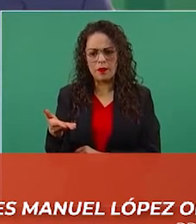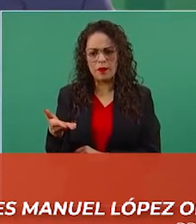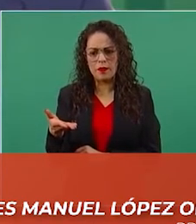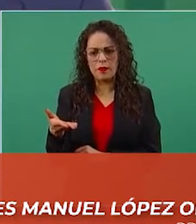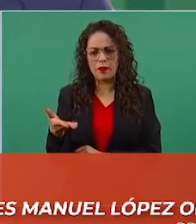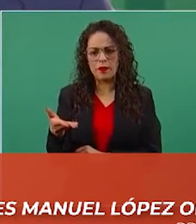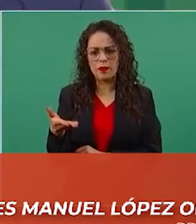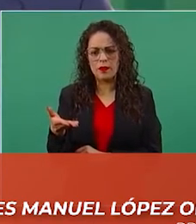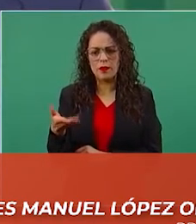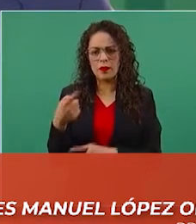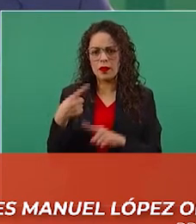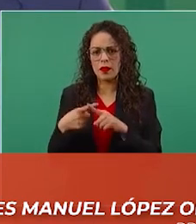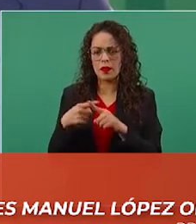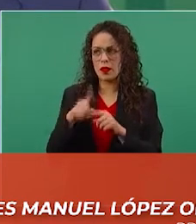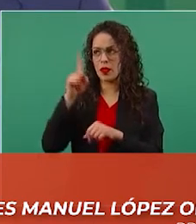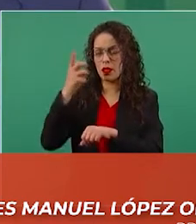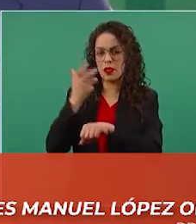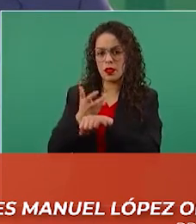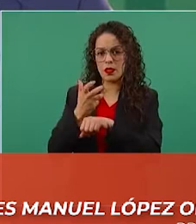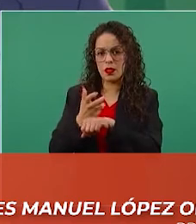los de la Embajada de Estados Unidos. ¿El